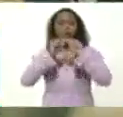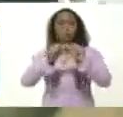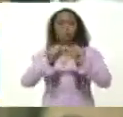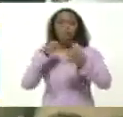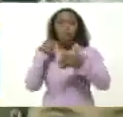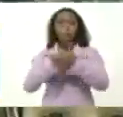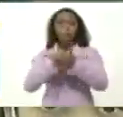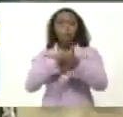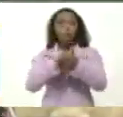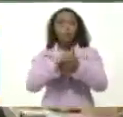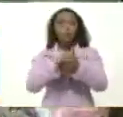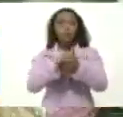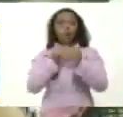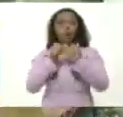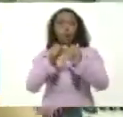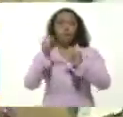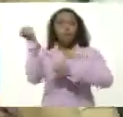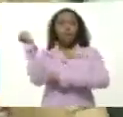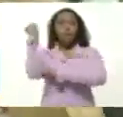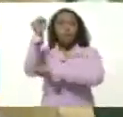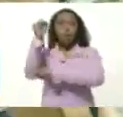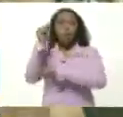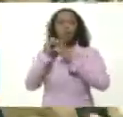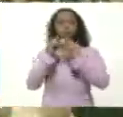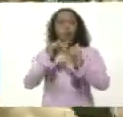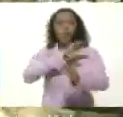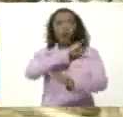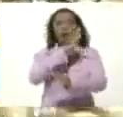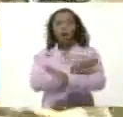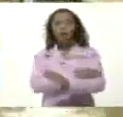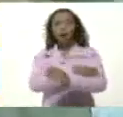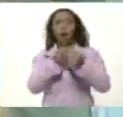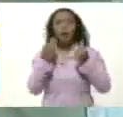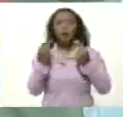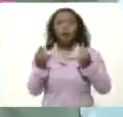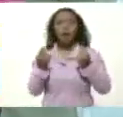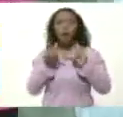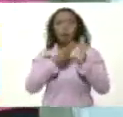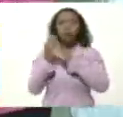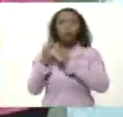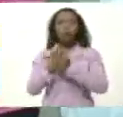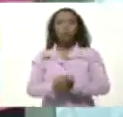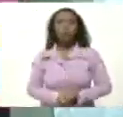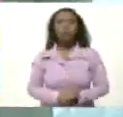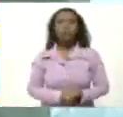lucha, continuamos a la vanguardia para seguir fortaleciendo la economía comunal.